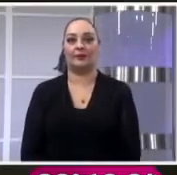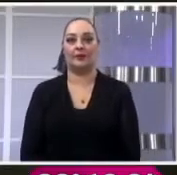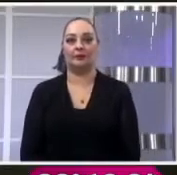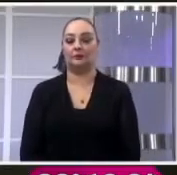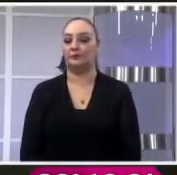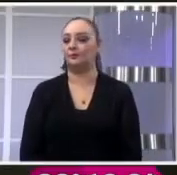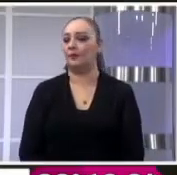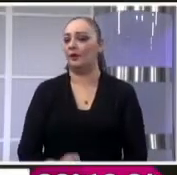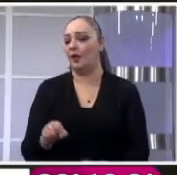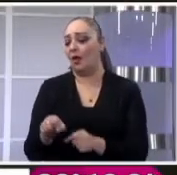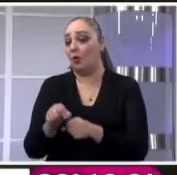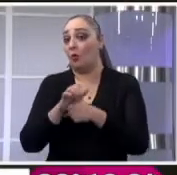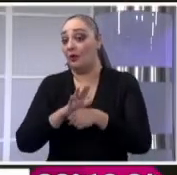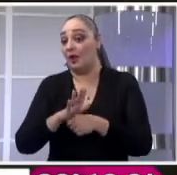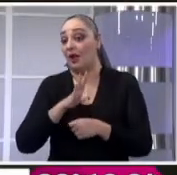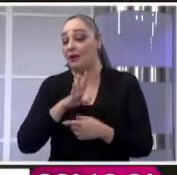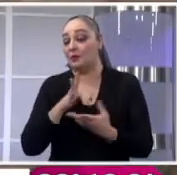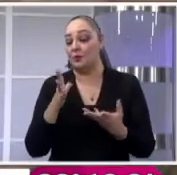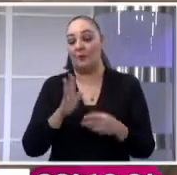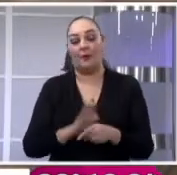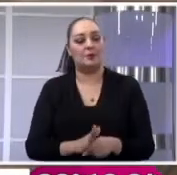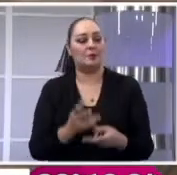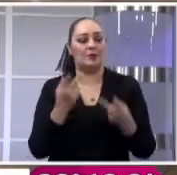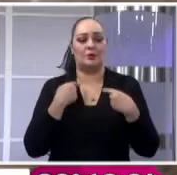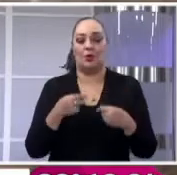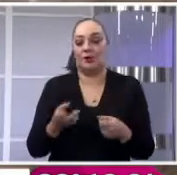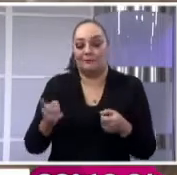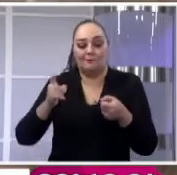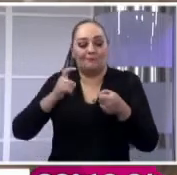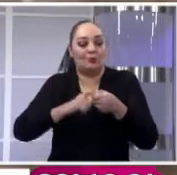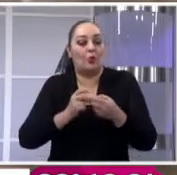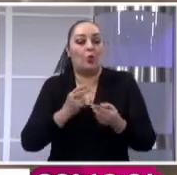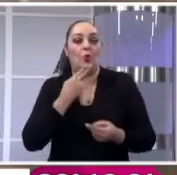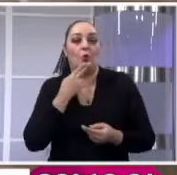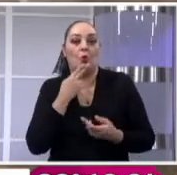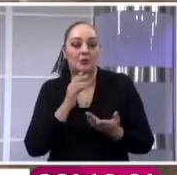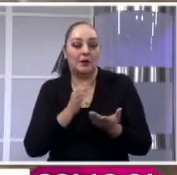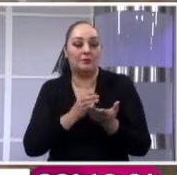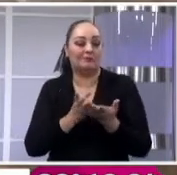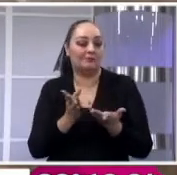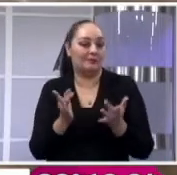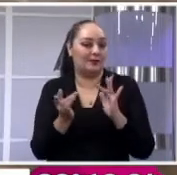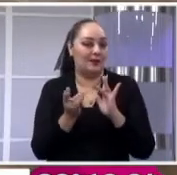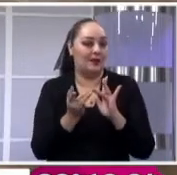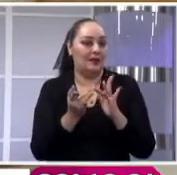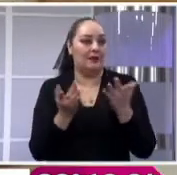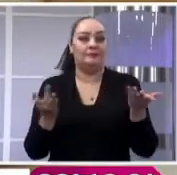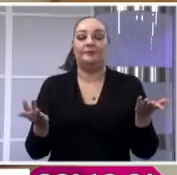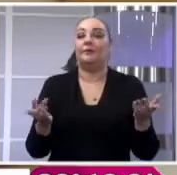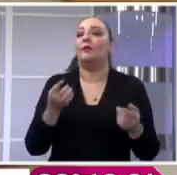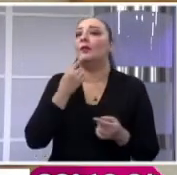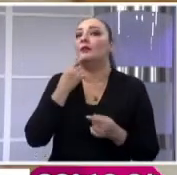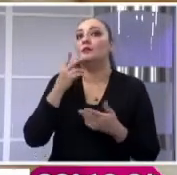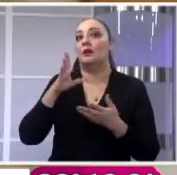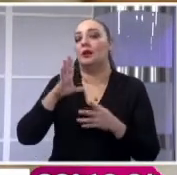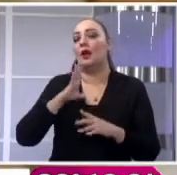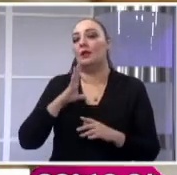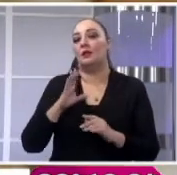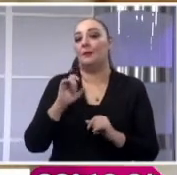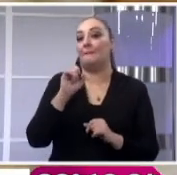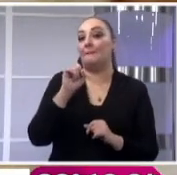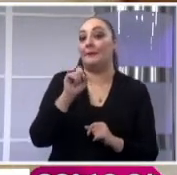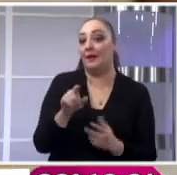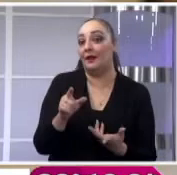la pandemia ha incrementado el uso de plataformas como tender bombos e instagram de acuerdo a cifras de la firma the competitive intelligence